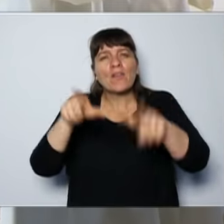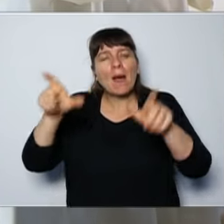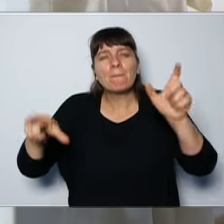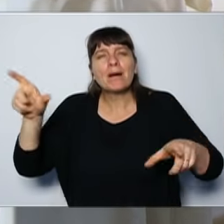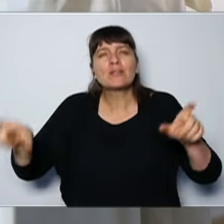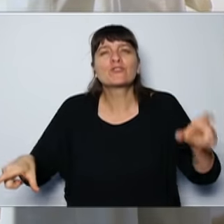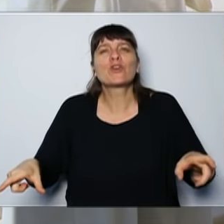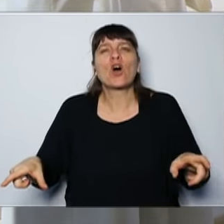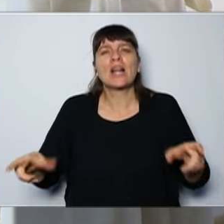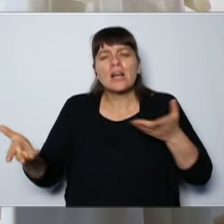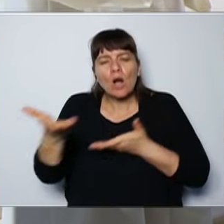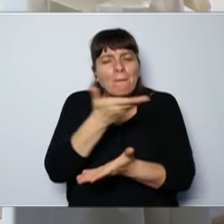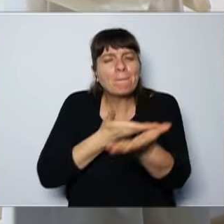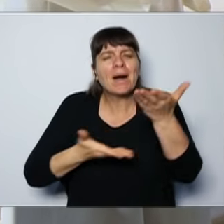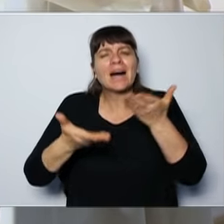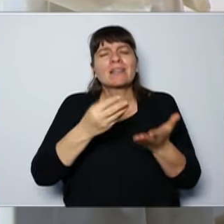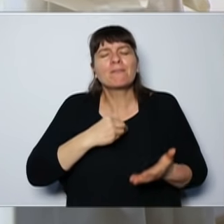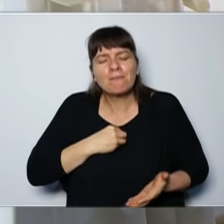Eucaristía les lleve la comunión.